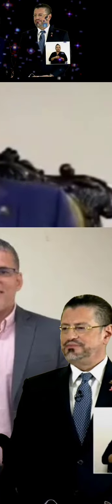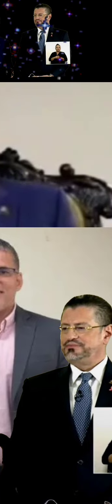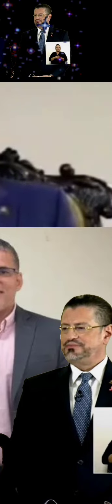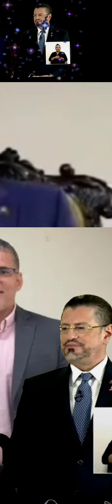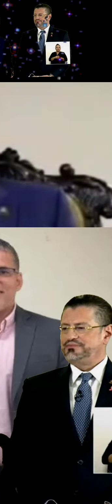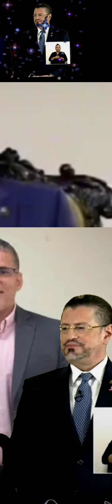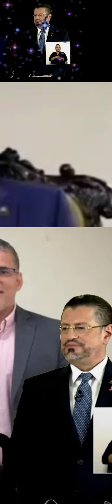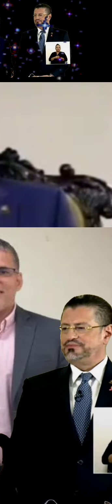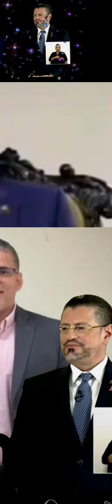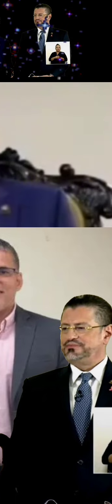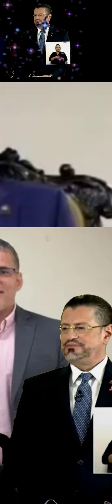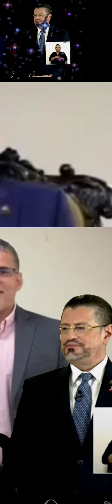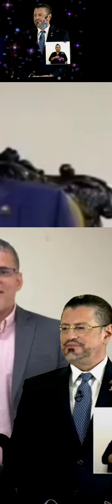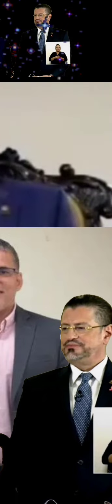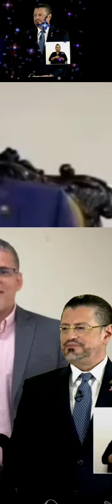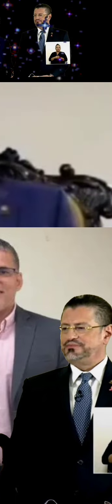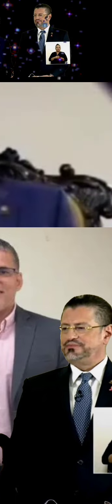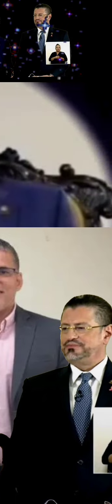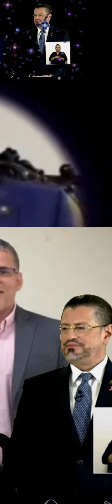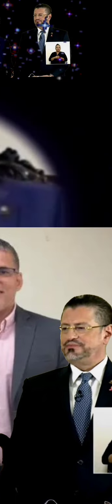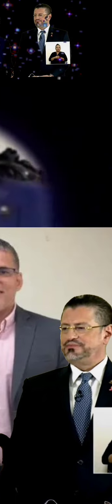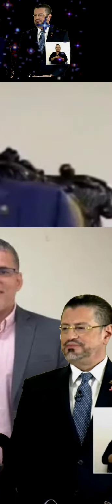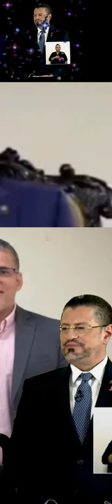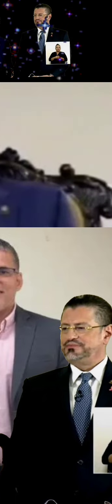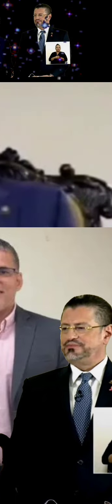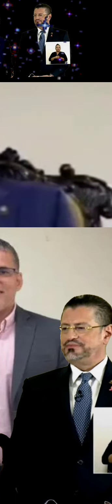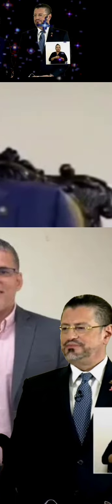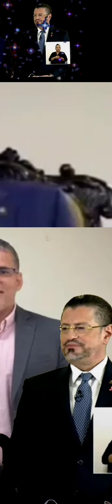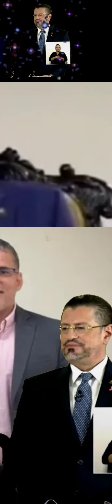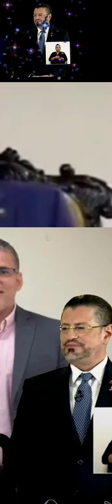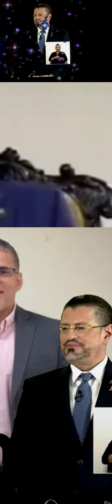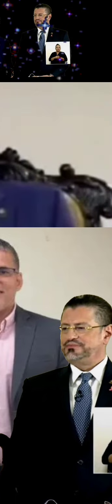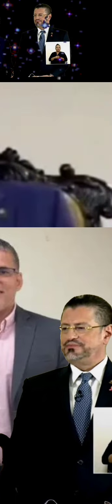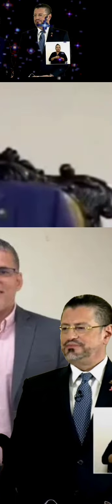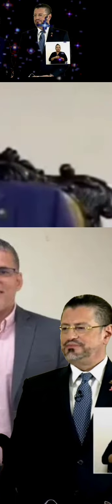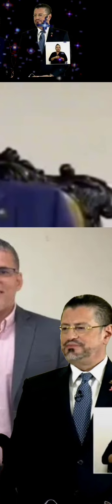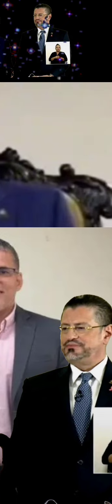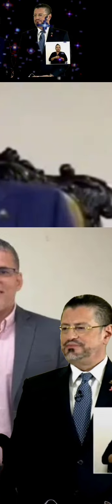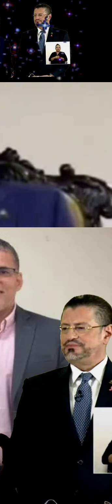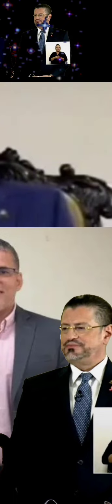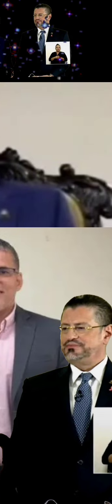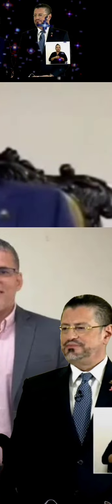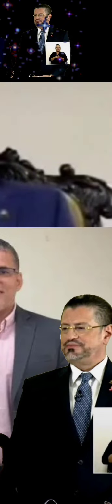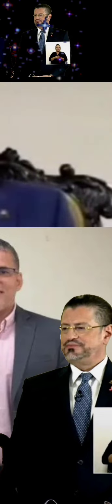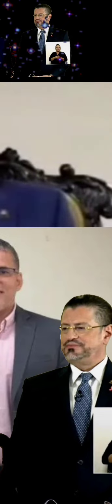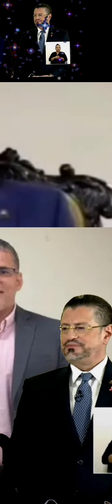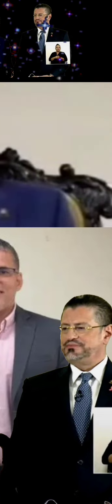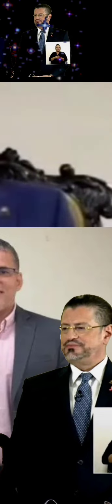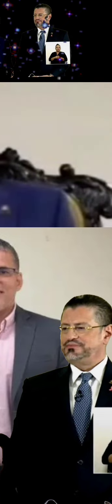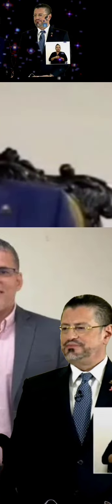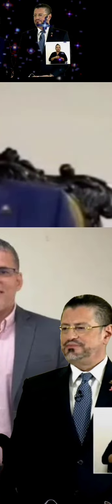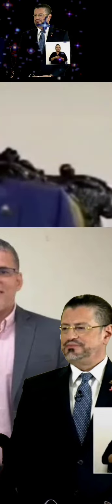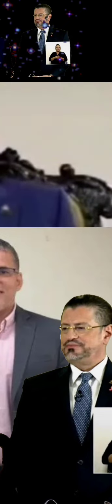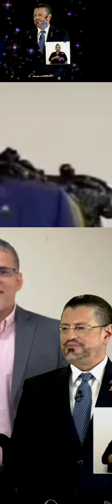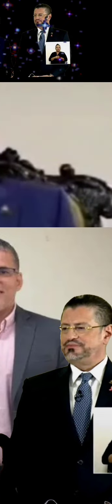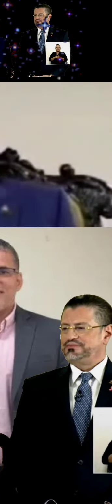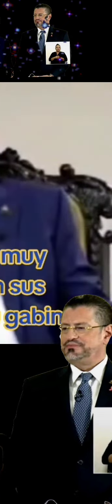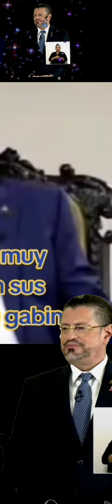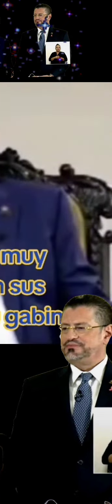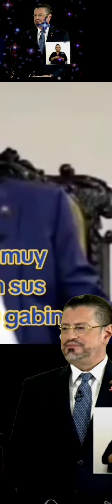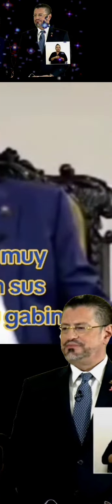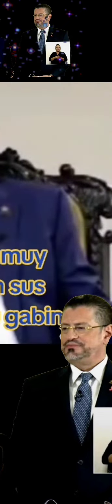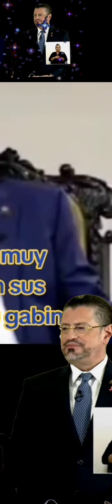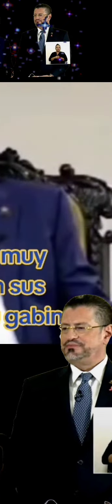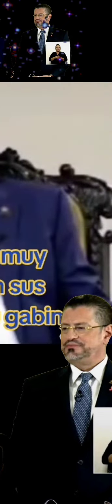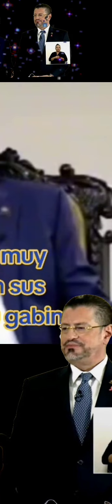más luz a Luis Amador. Pero estrellas hay muchas, si usted las conoce, acaba de mencionar a el